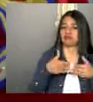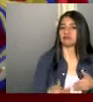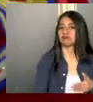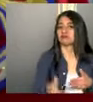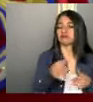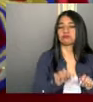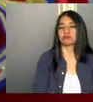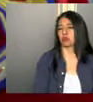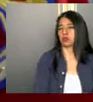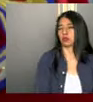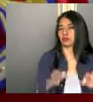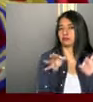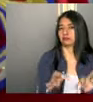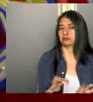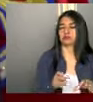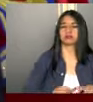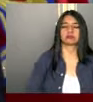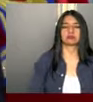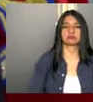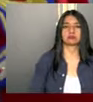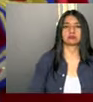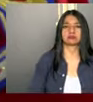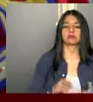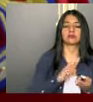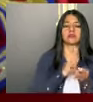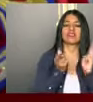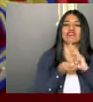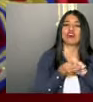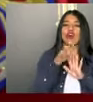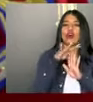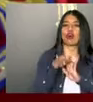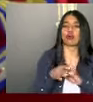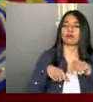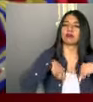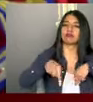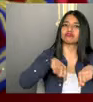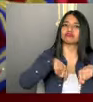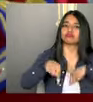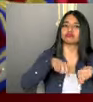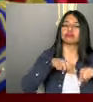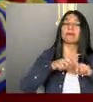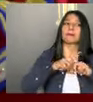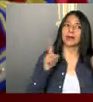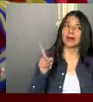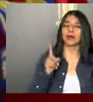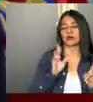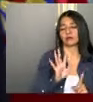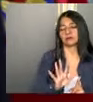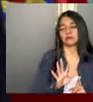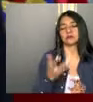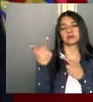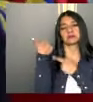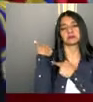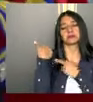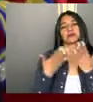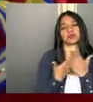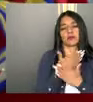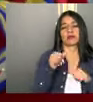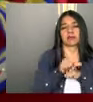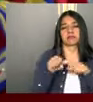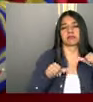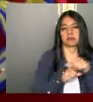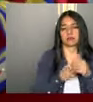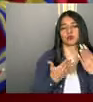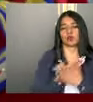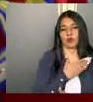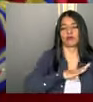una definitiva reforma de rutas y frecuencias, lo cual obviamente le va a corresponder a la nueva administración. Es decir,